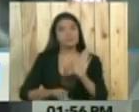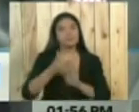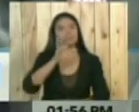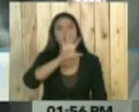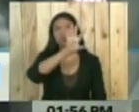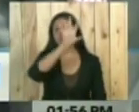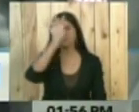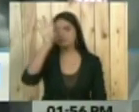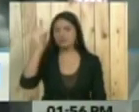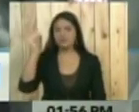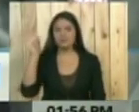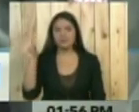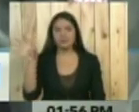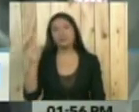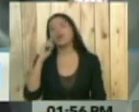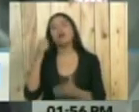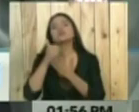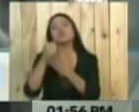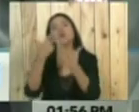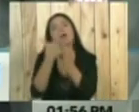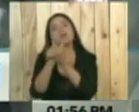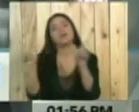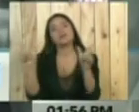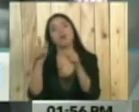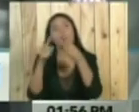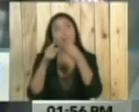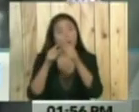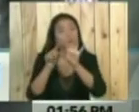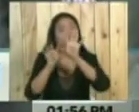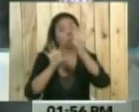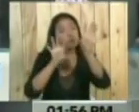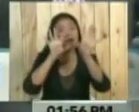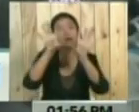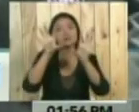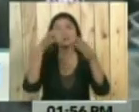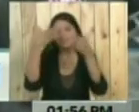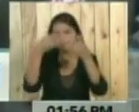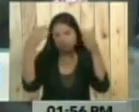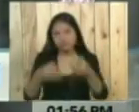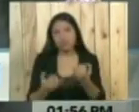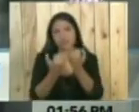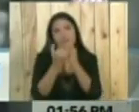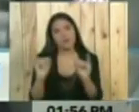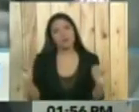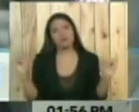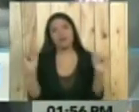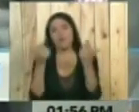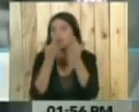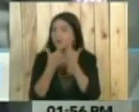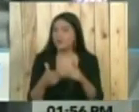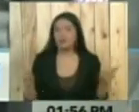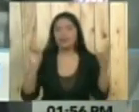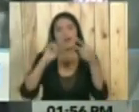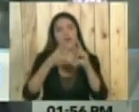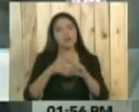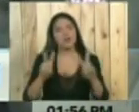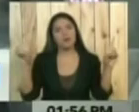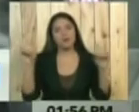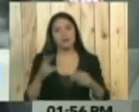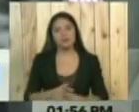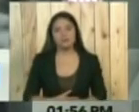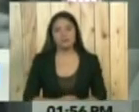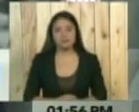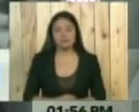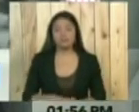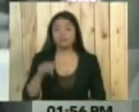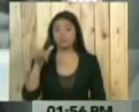fue a libertar otros pueblos y a garantizar la independencia, la libertad y la paz de otros pueblos. Y